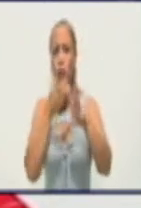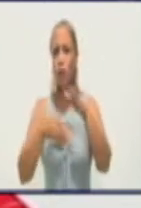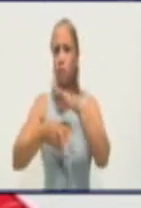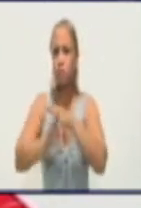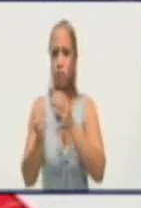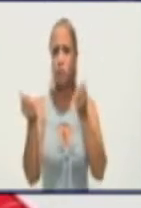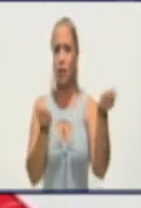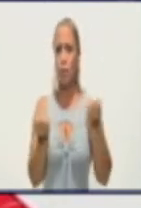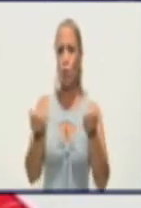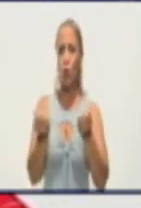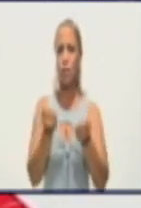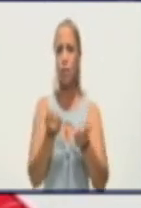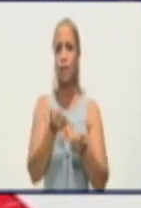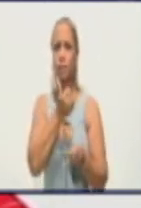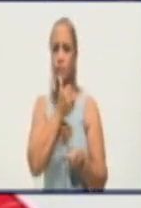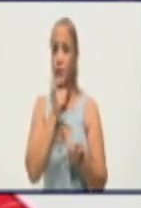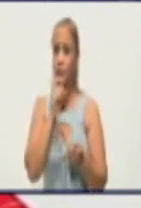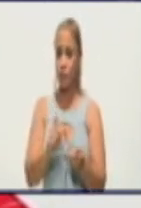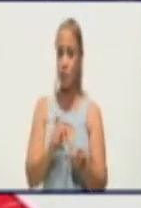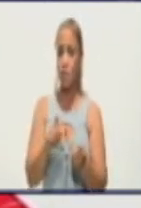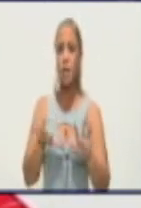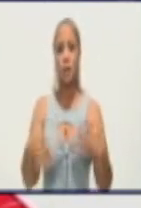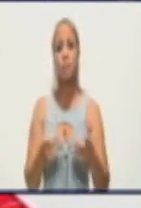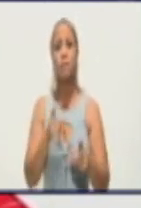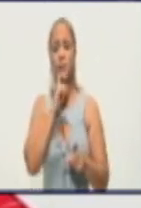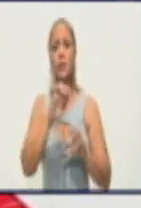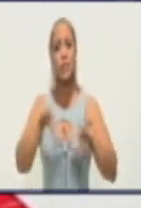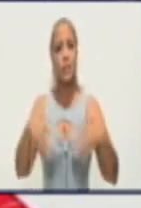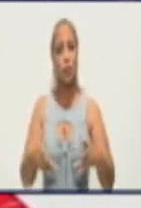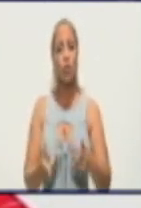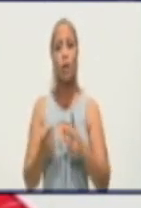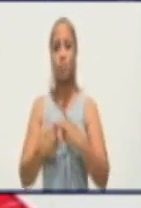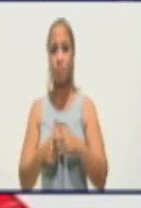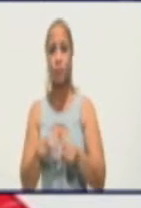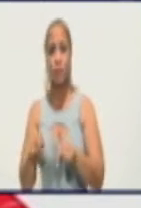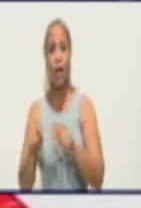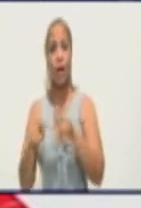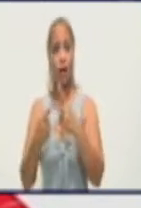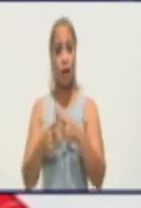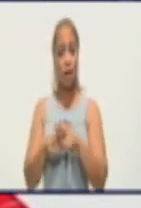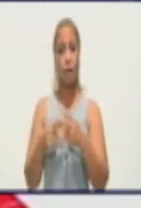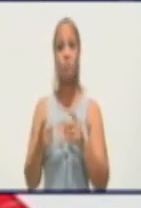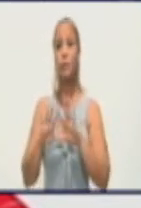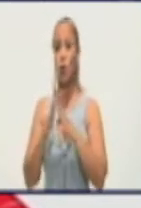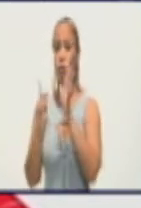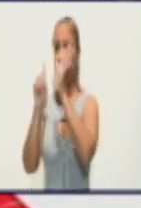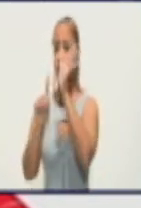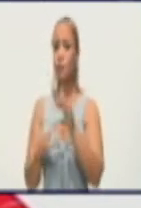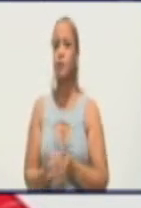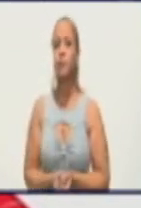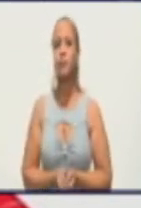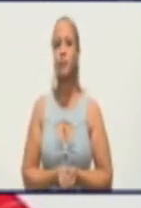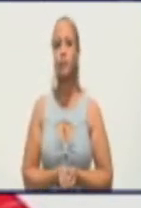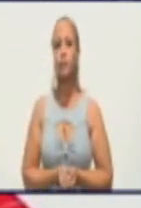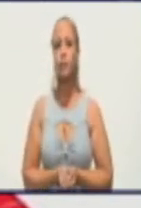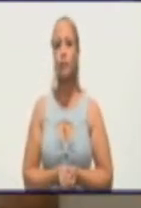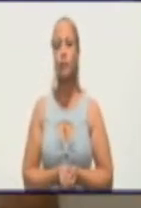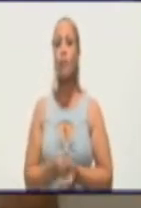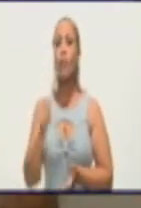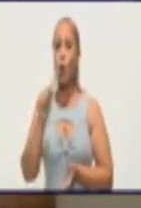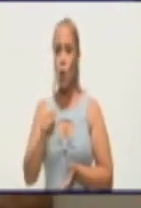recorrer el circuito o sea que es compleja la situación a la hora de resolver la avería ahora que hoy voy a decir